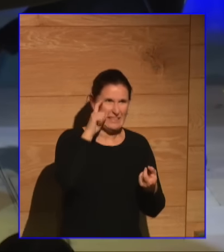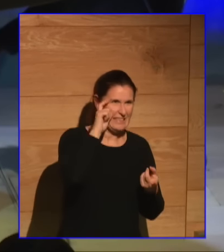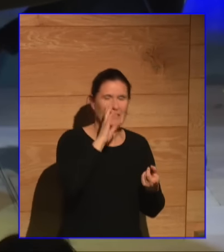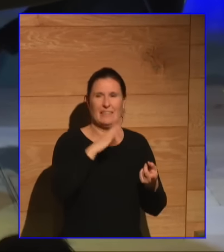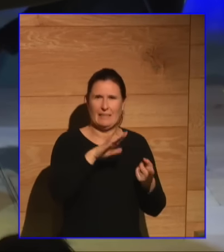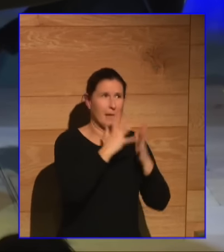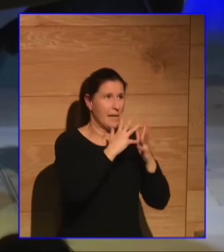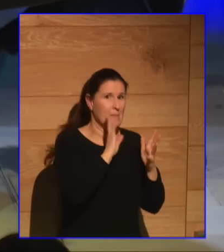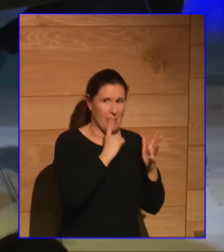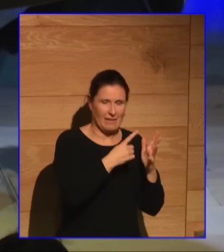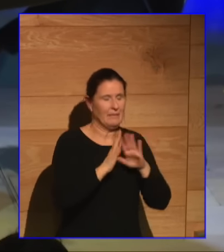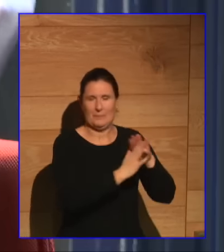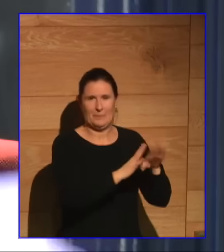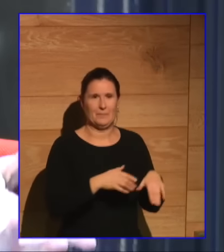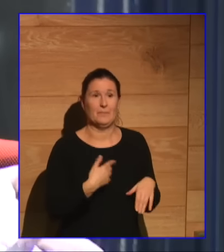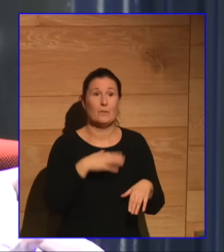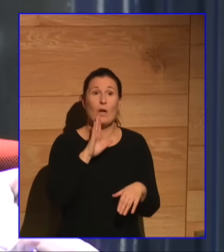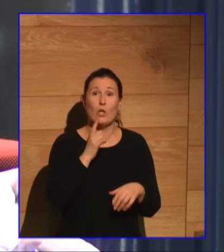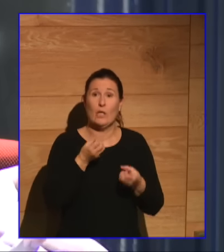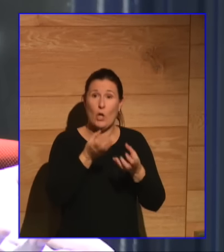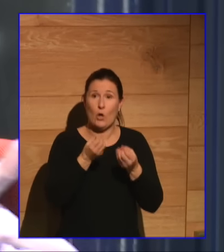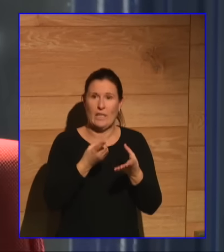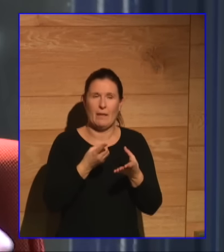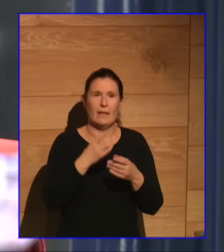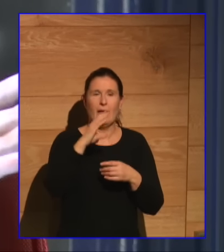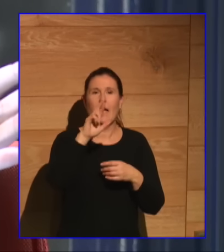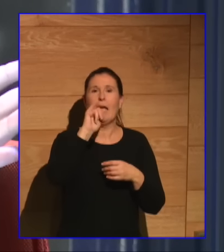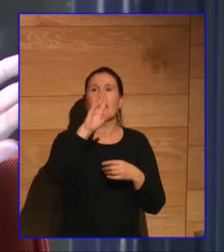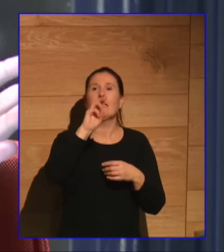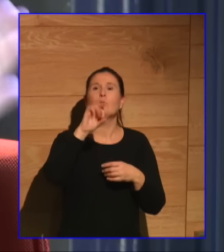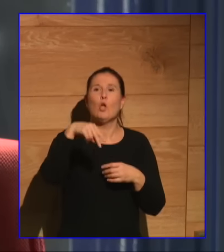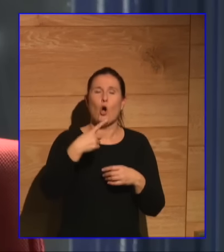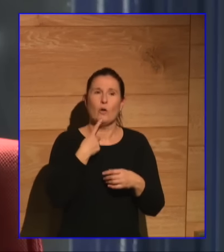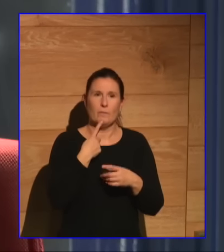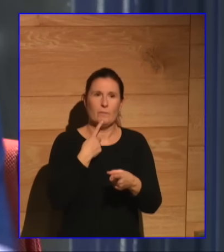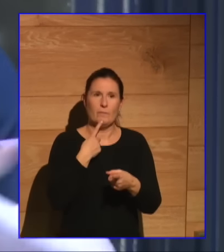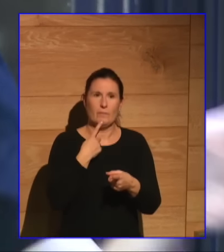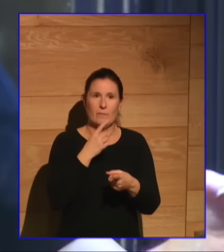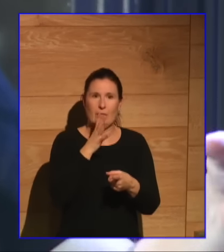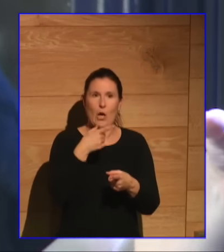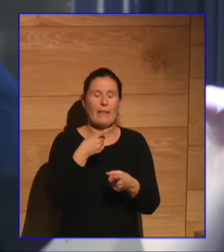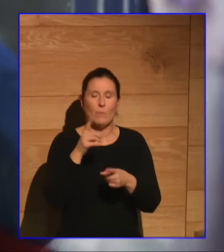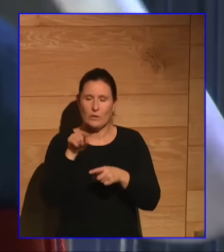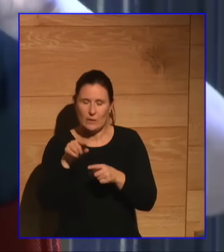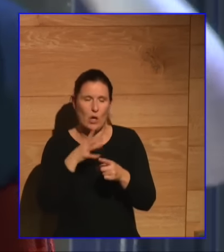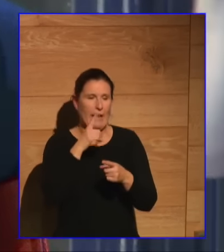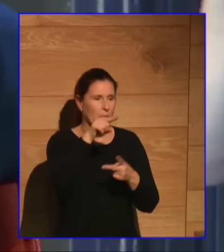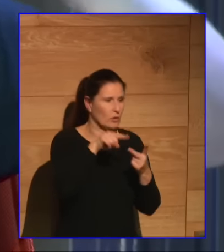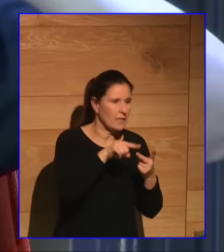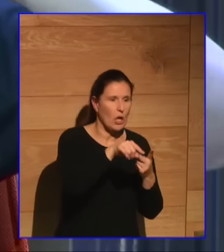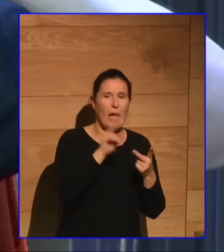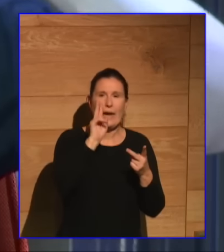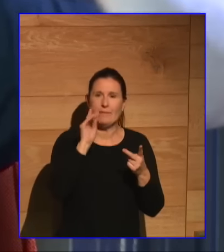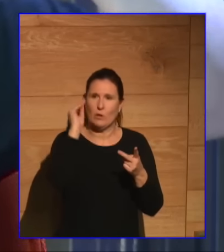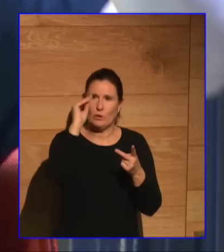contaba tanto a los ejecutivos del estudio como a Michael Crichton, y ahora hacemos esto y ahora hacemos esto otro y ahora visualizo